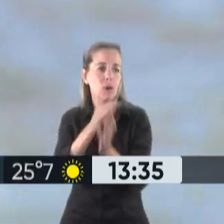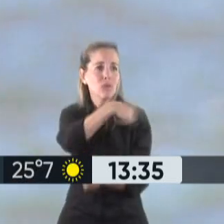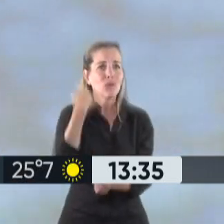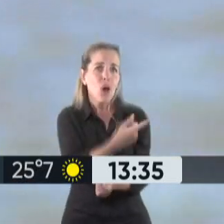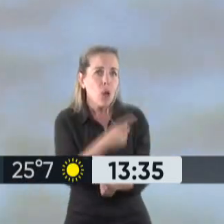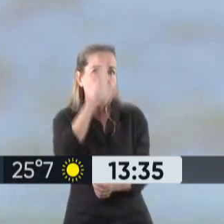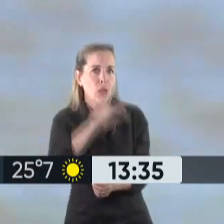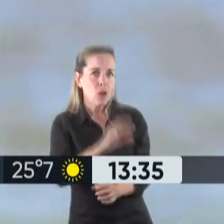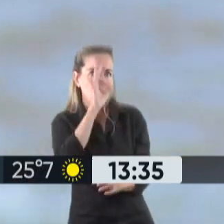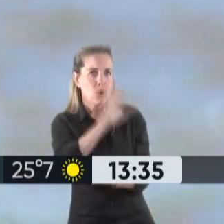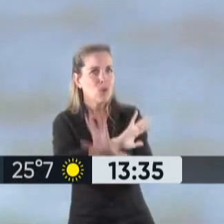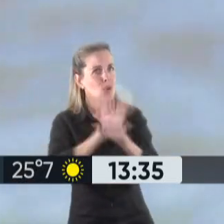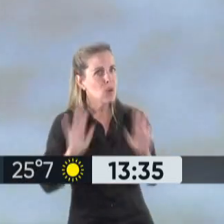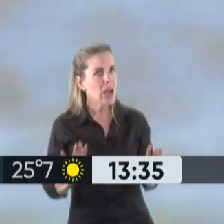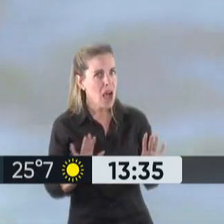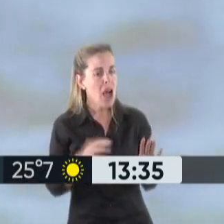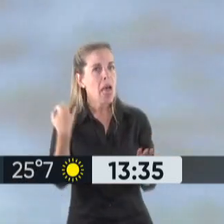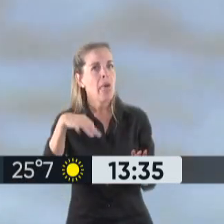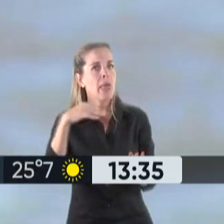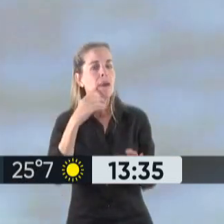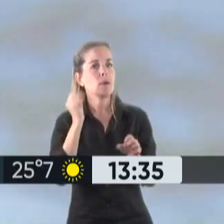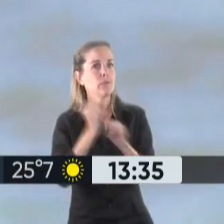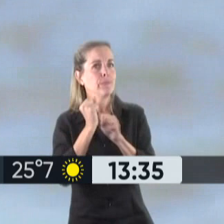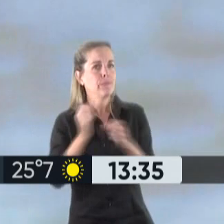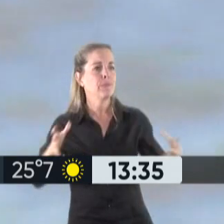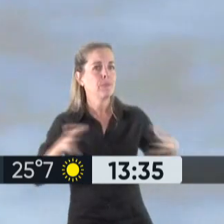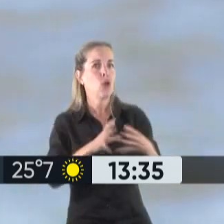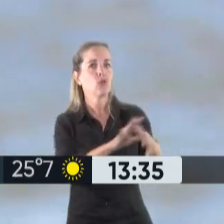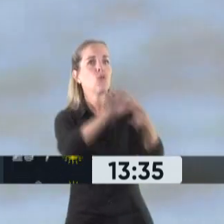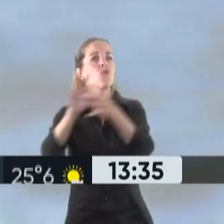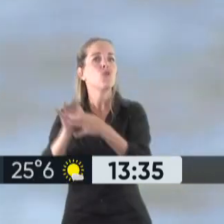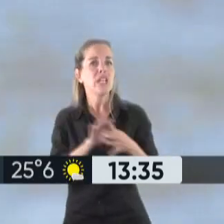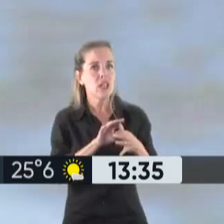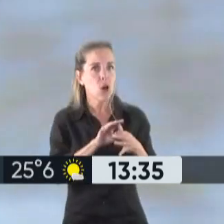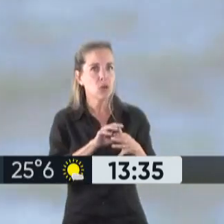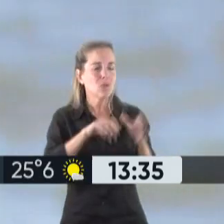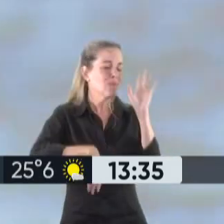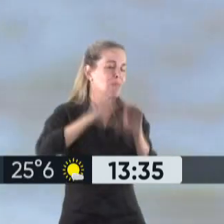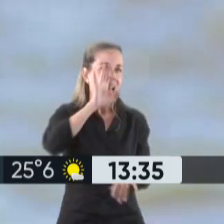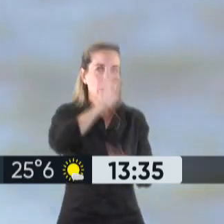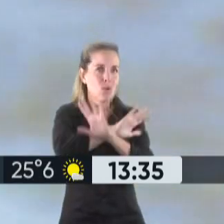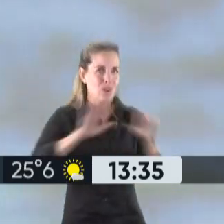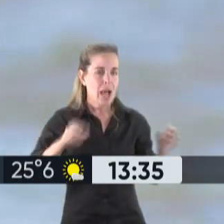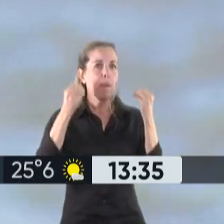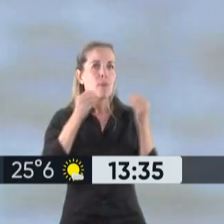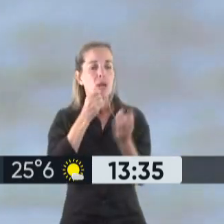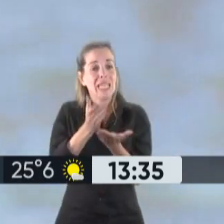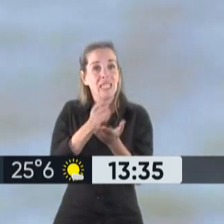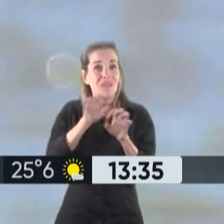olvidemos que debemos estar más unidos que nunca, porque la división